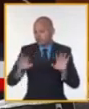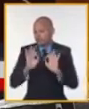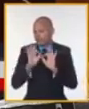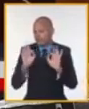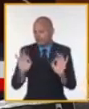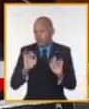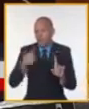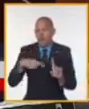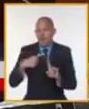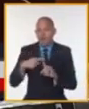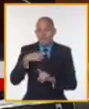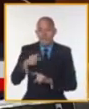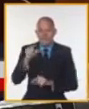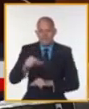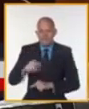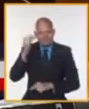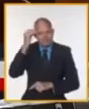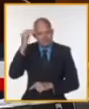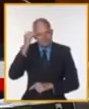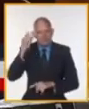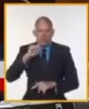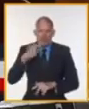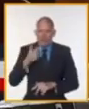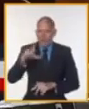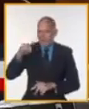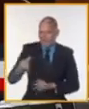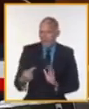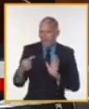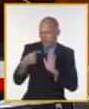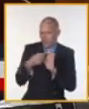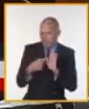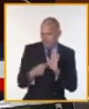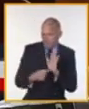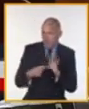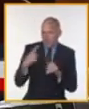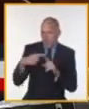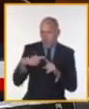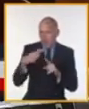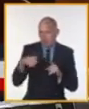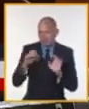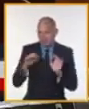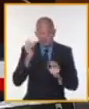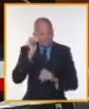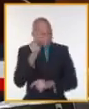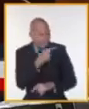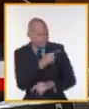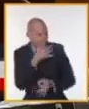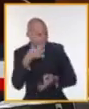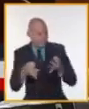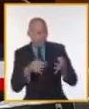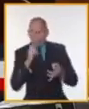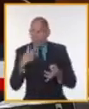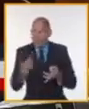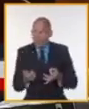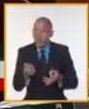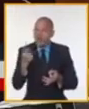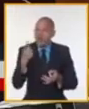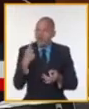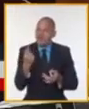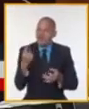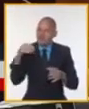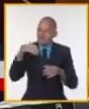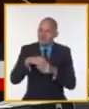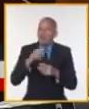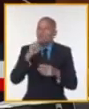cultura jurídica y seguir trabajando en la integración de todos los aspectos como este mismo que se ha mencionado, que es la integración